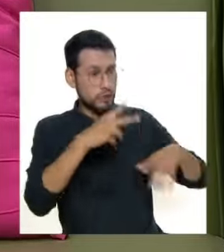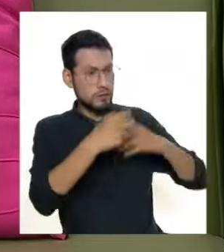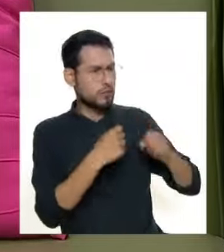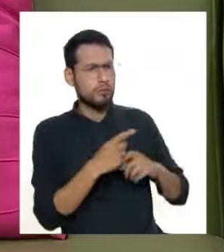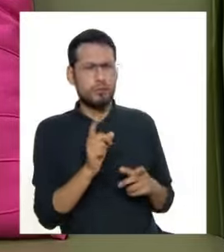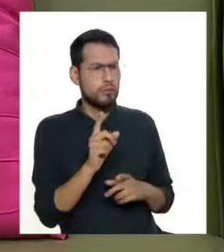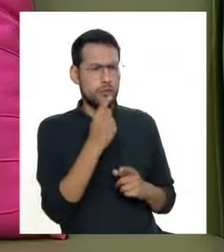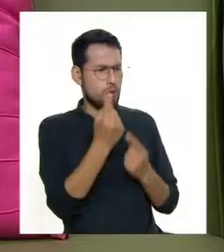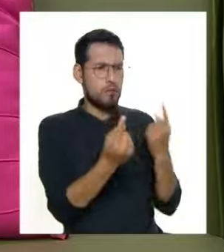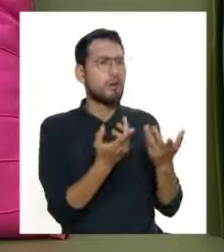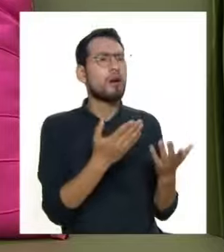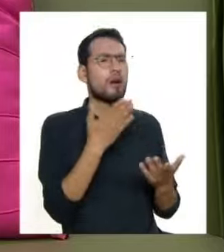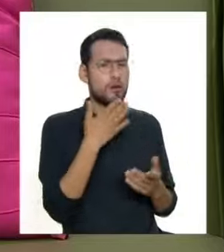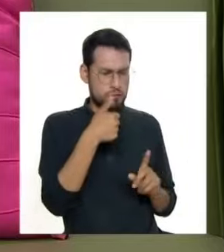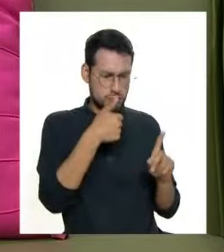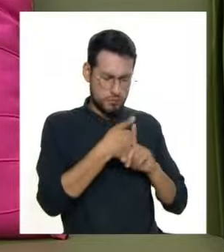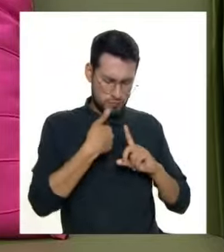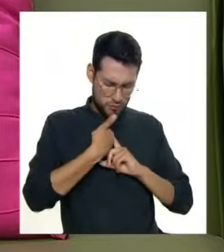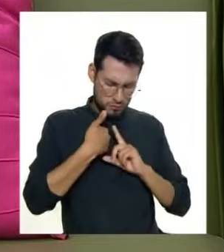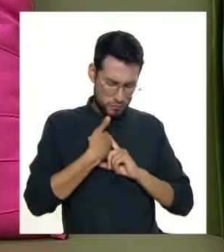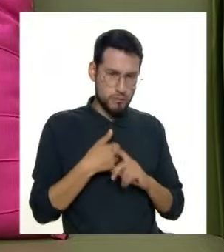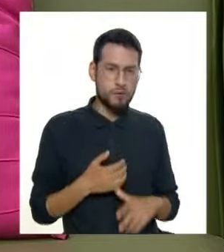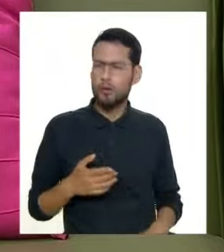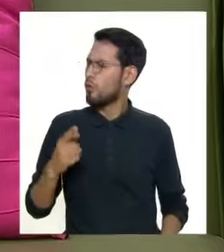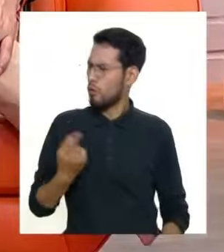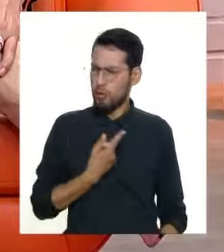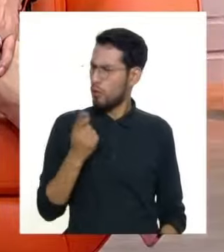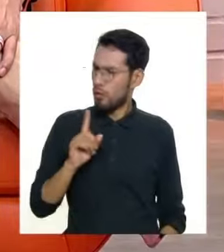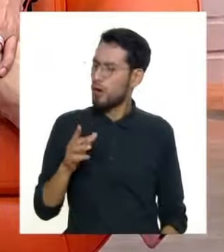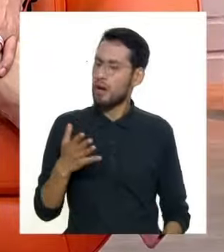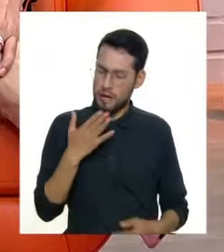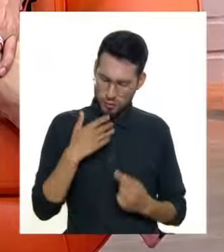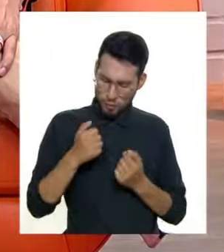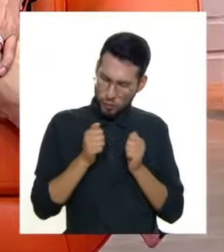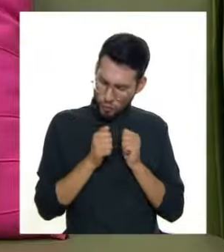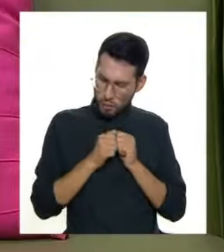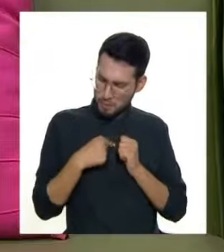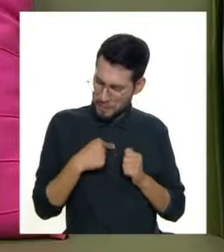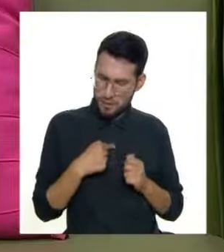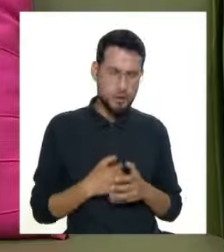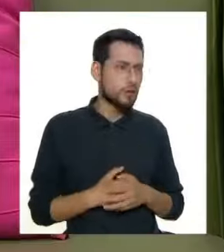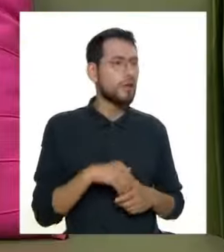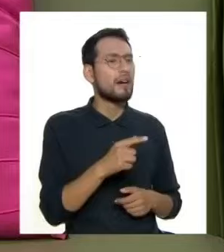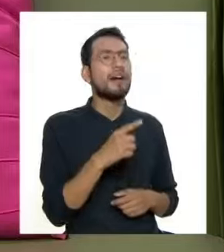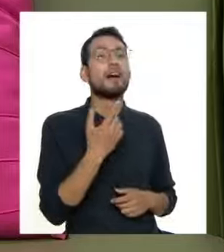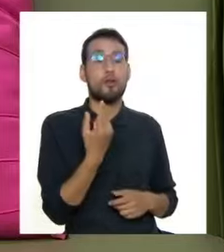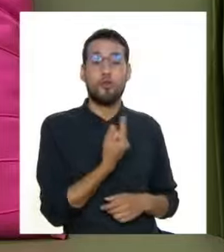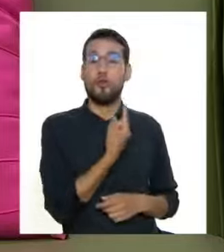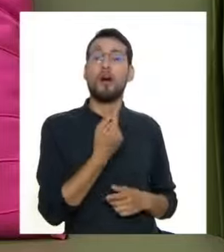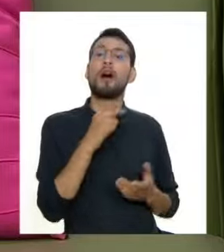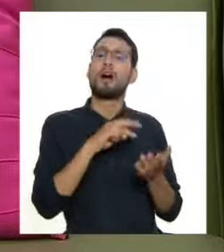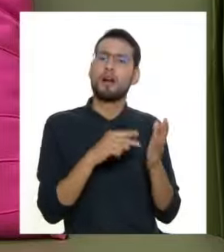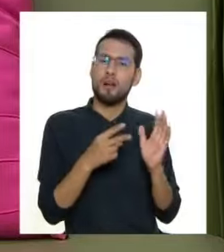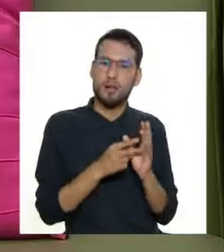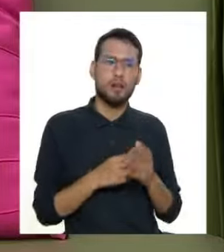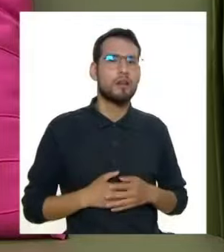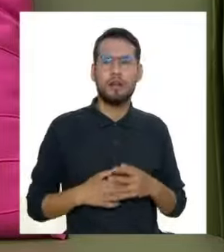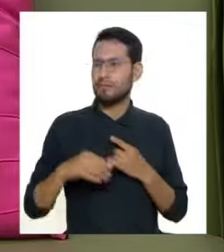no estaban solos, estaban consigo mismos. Uno nunca está solo. Es que en verdad la soledad, ¿qué es? Es la decisión de